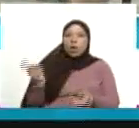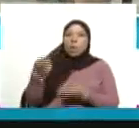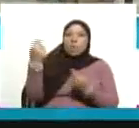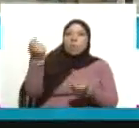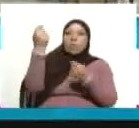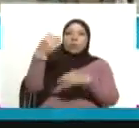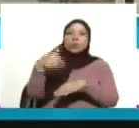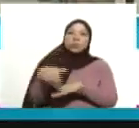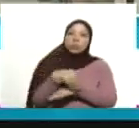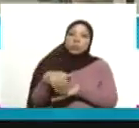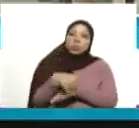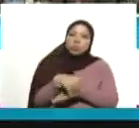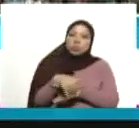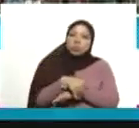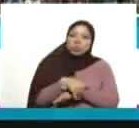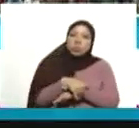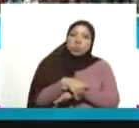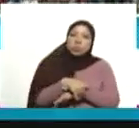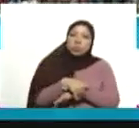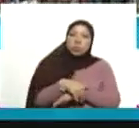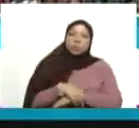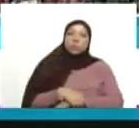principal Guasdualito.